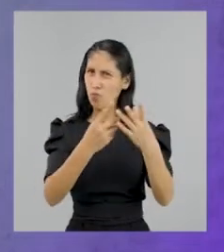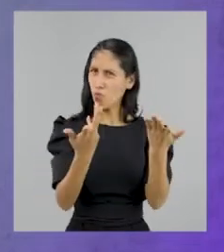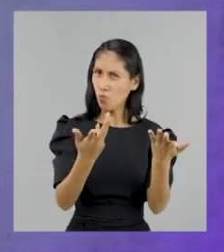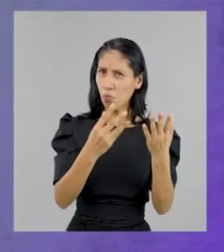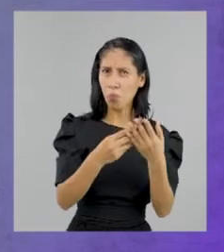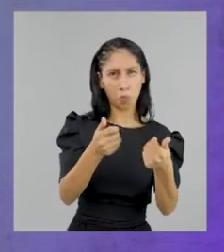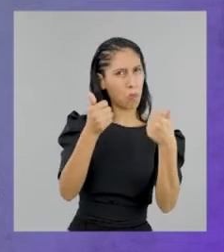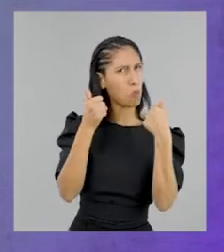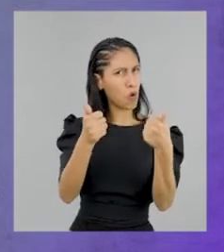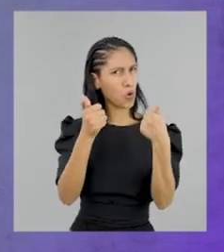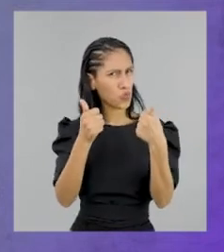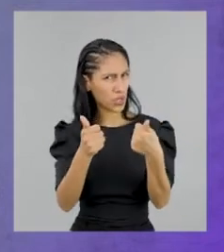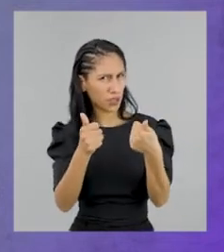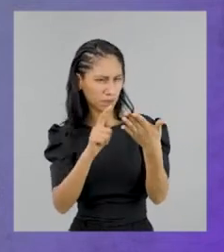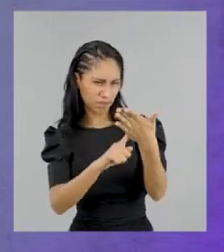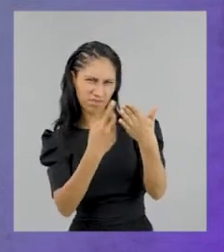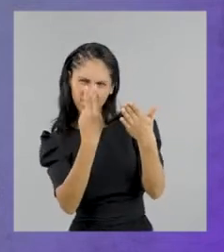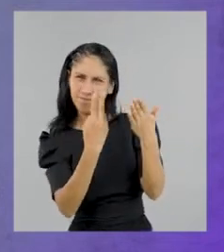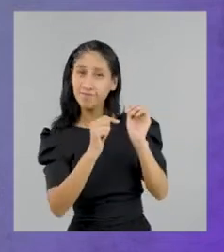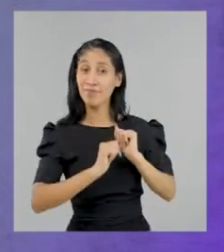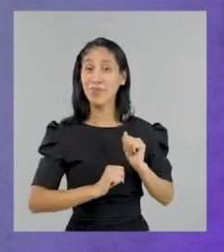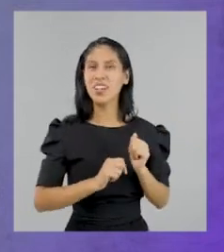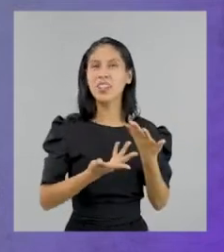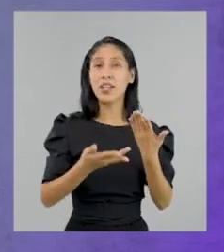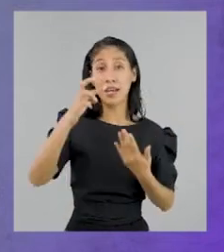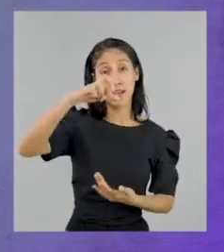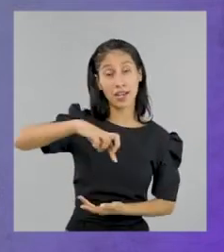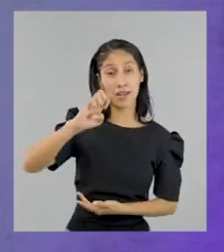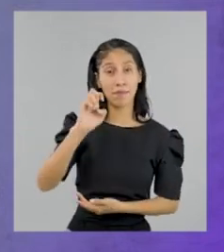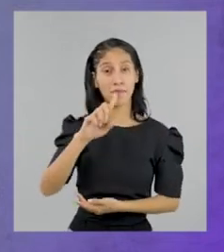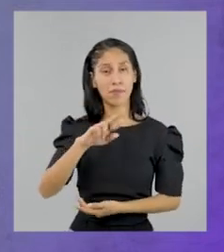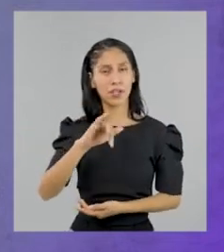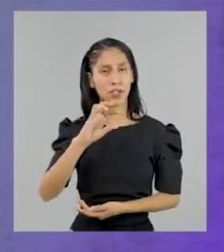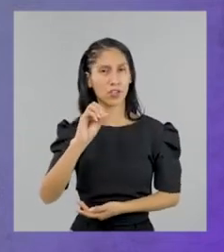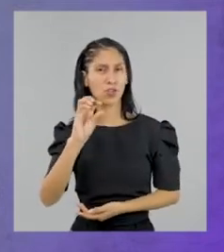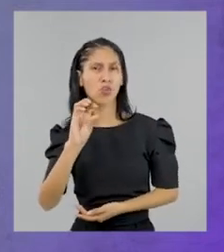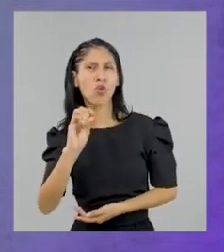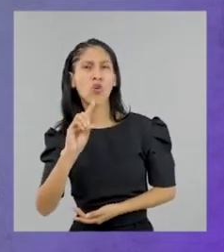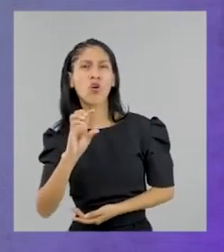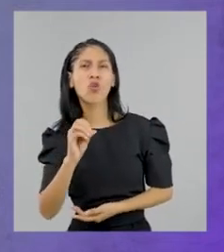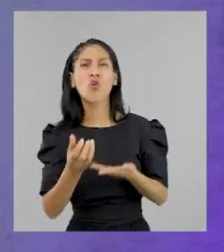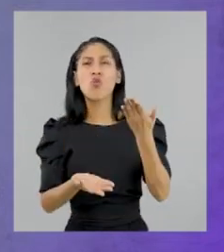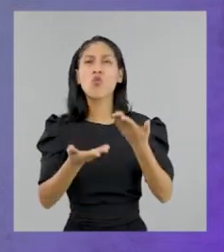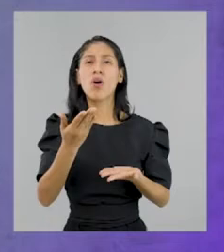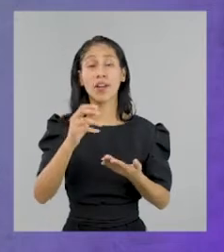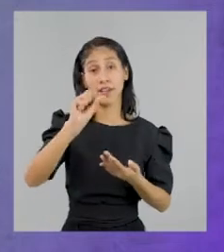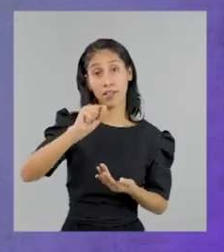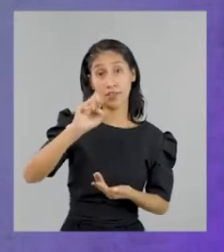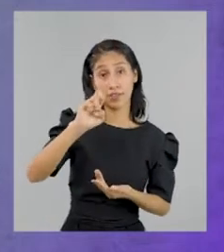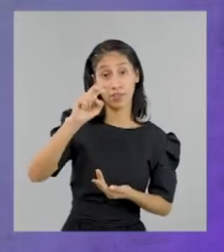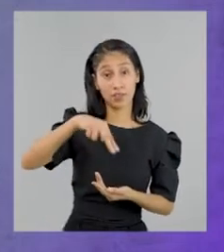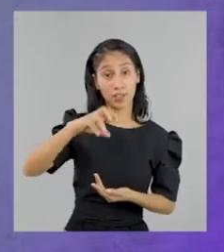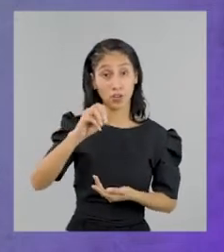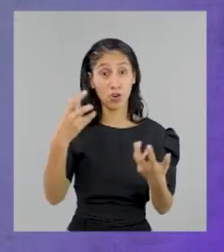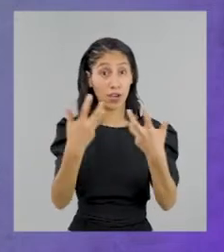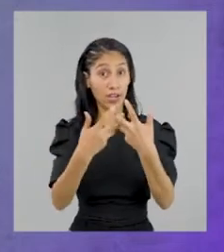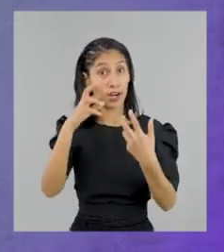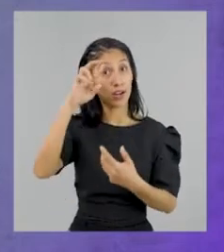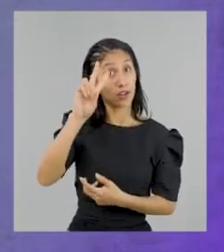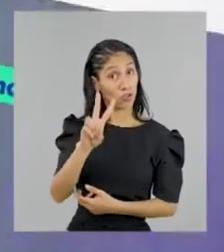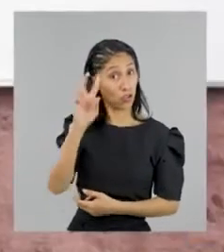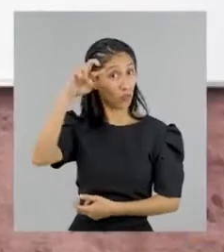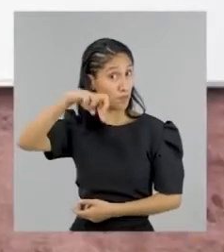1. Muy bien, Joaquín. El periodo es el ciclo de la onda. En el caso del seno es